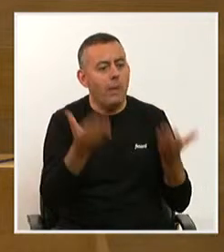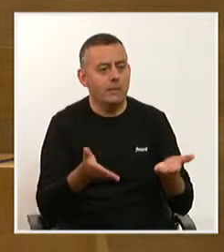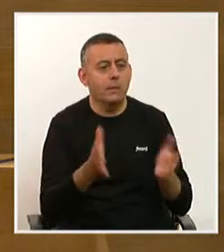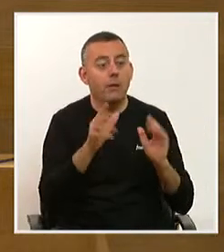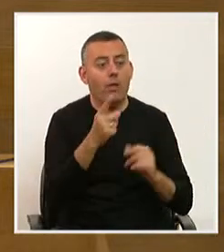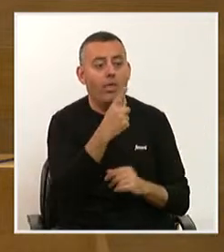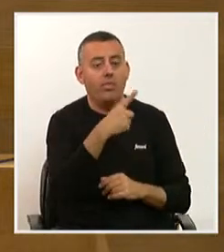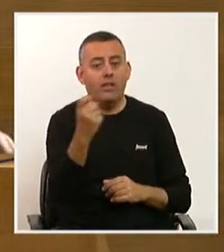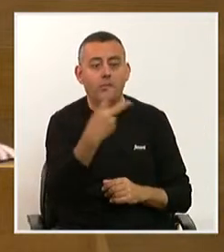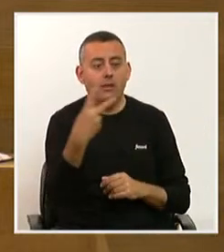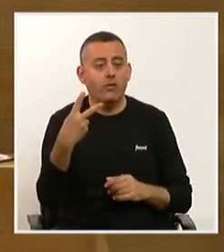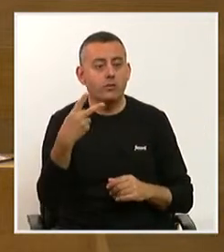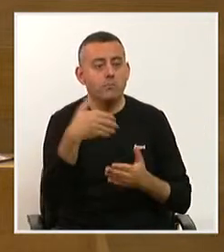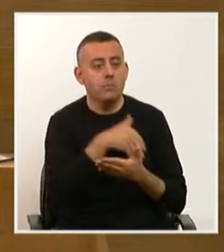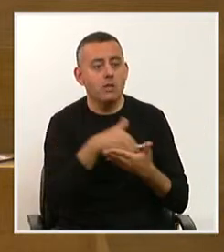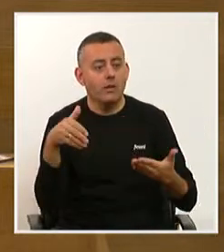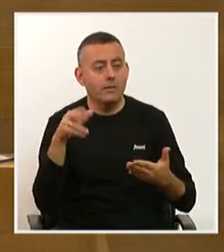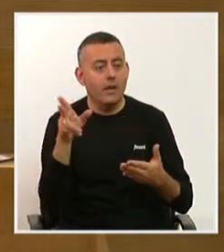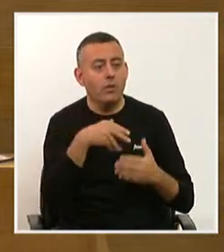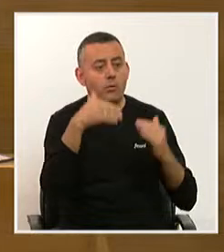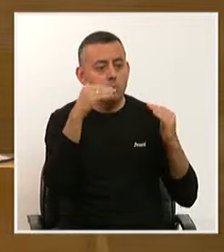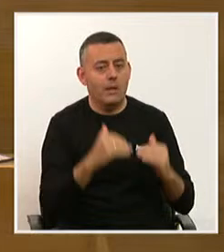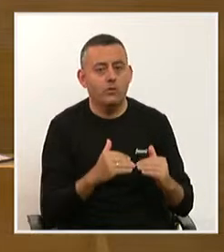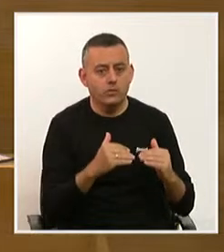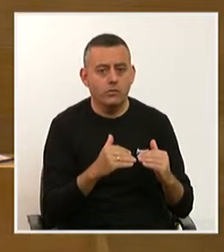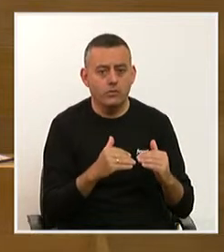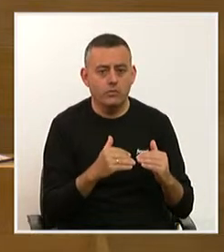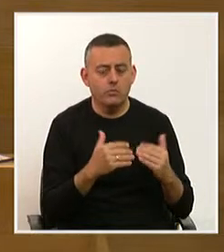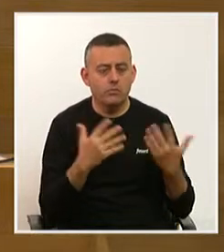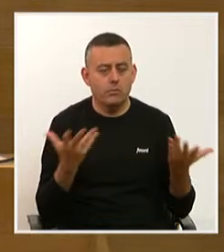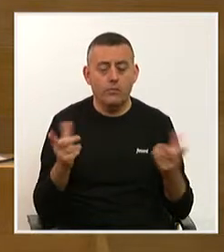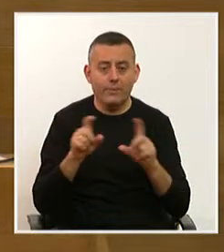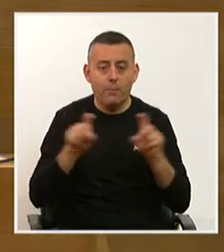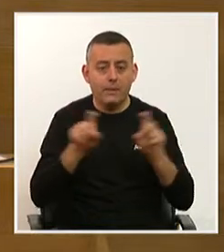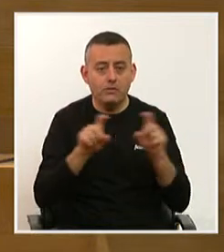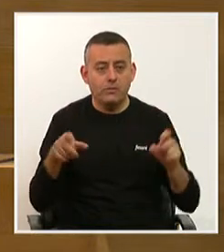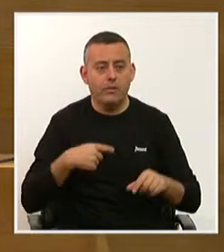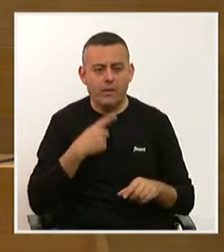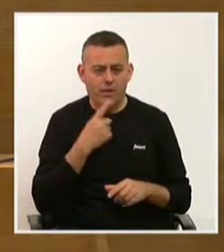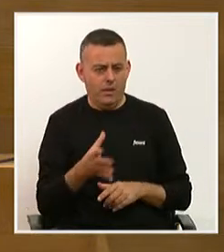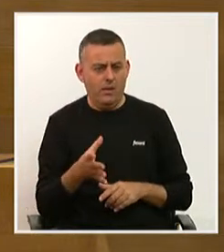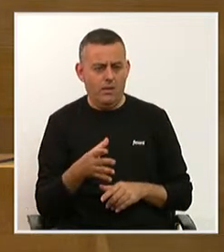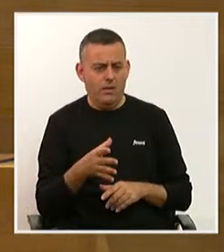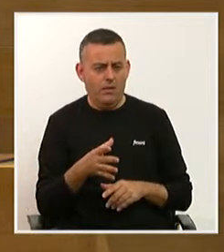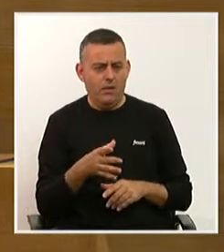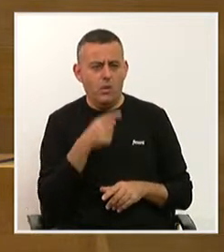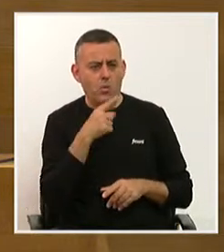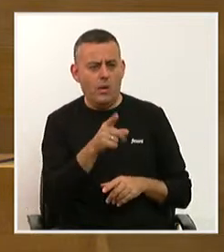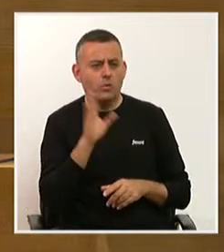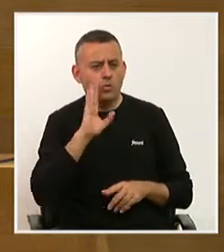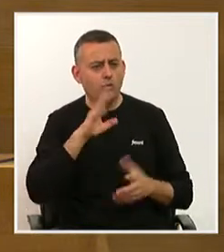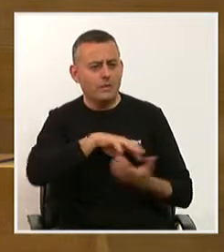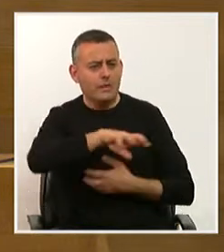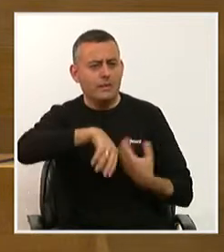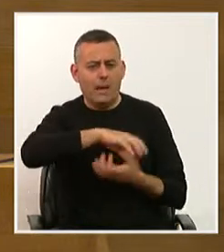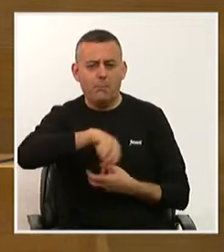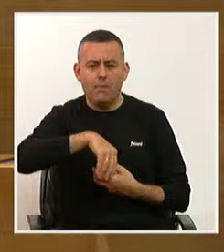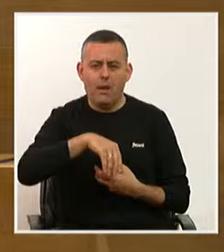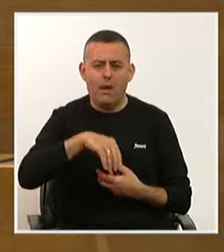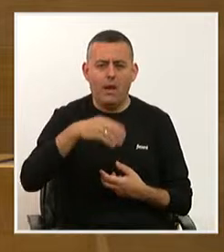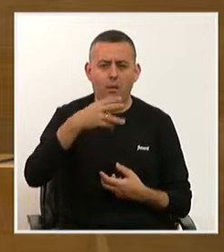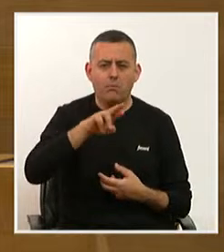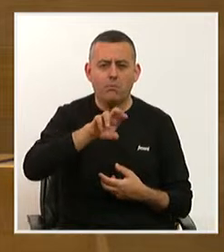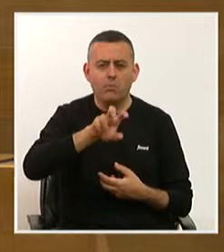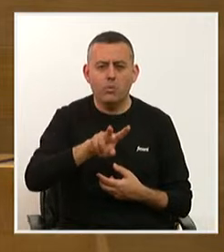empresar pero este no es el que estaba imputado en la trama brugal Dios mío Dios nos guarde no O sea más colegios con menos dinero y